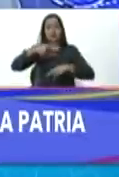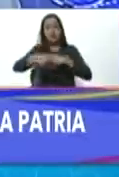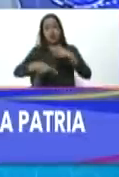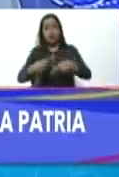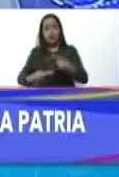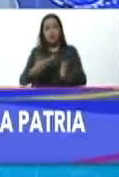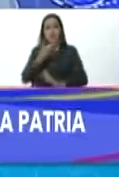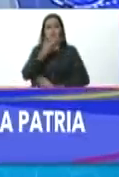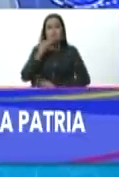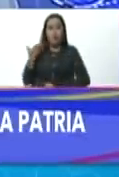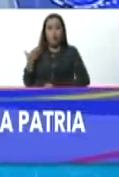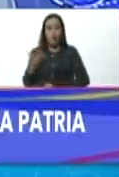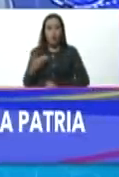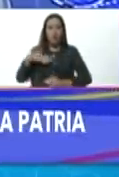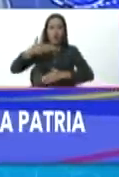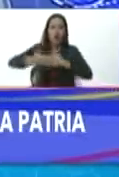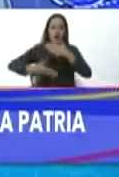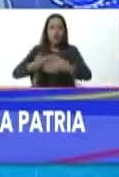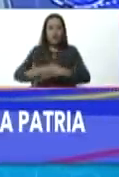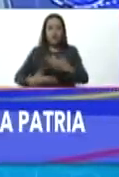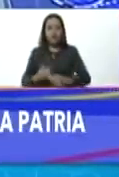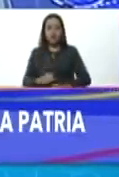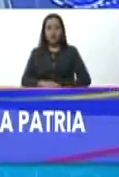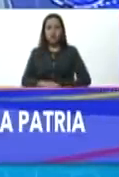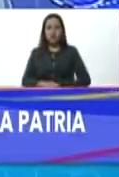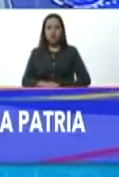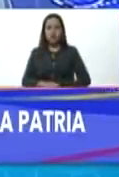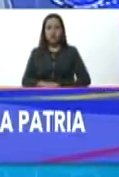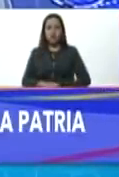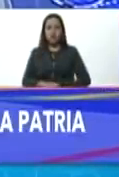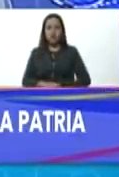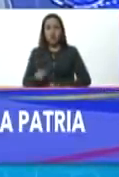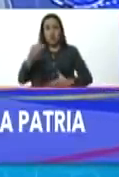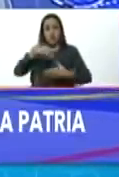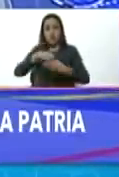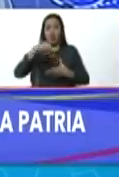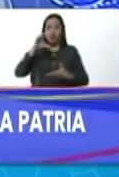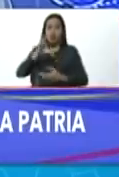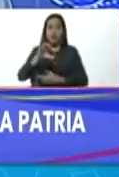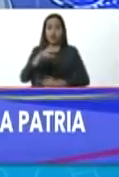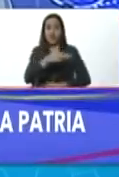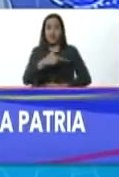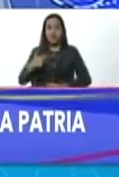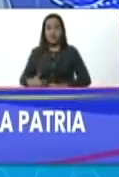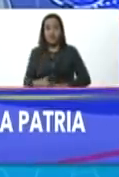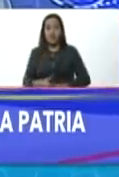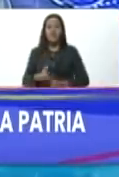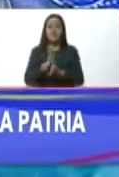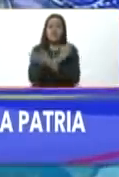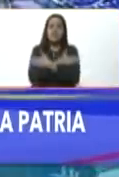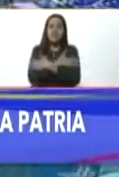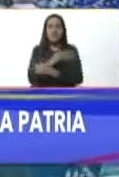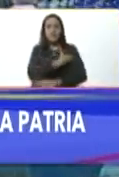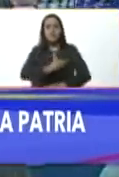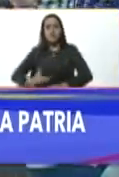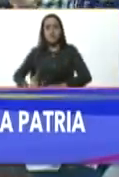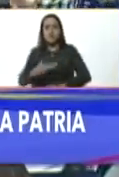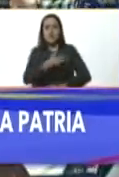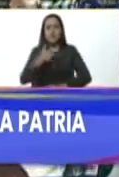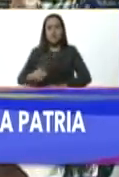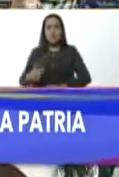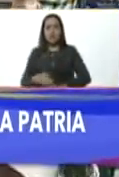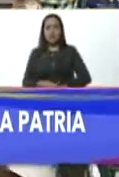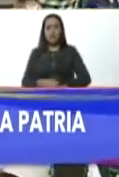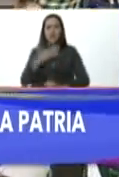de mejoría y avance definitivo de la República Popular China. Desde Venezuela felicitamos al presidente Xi Jinping,